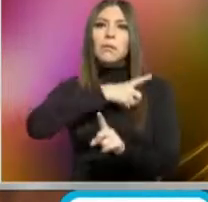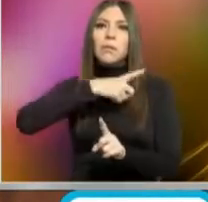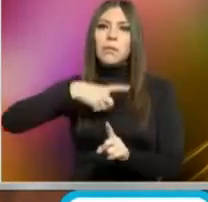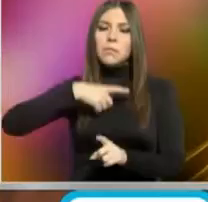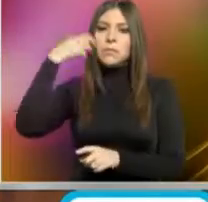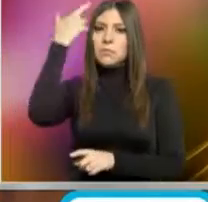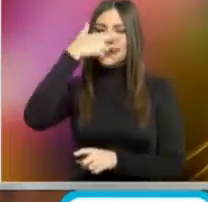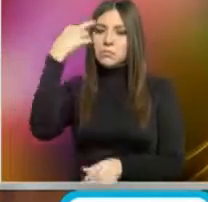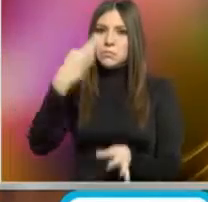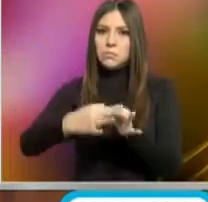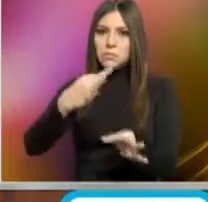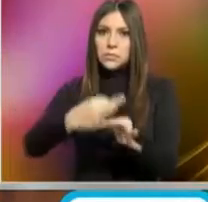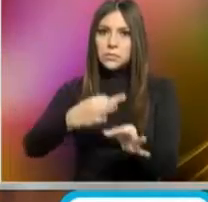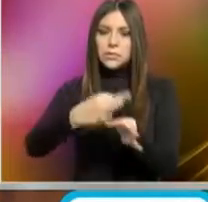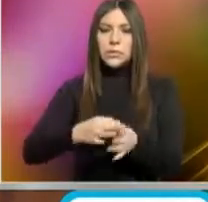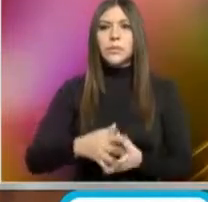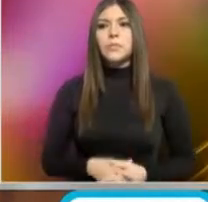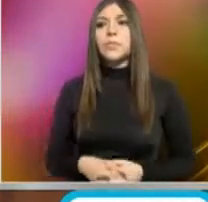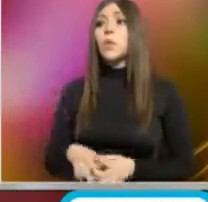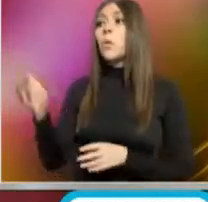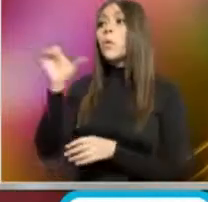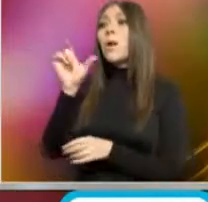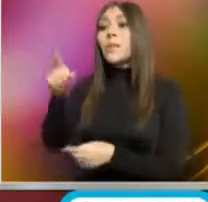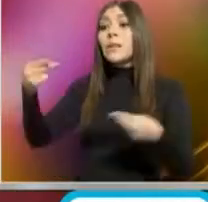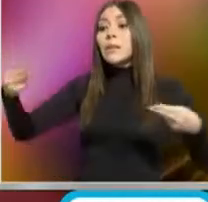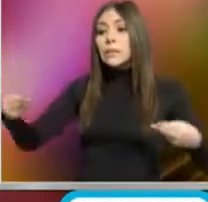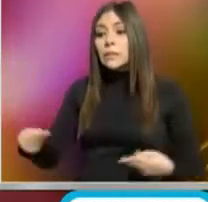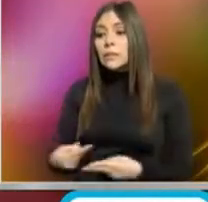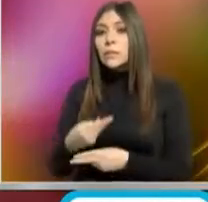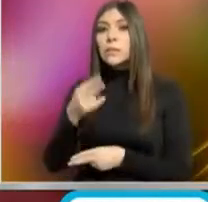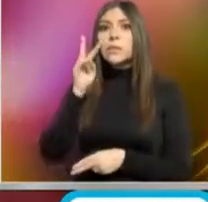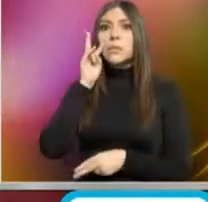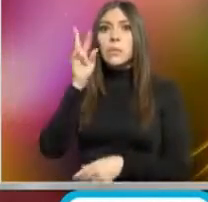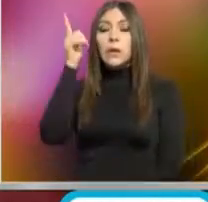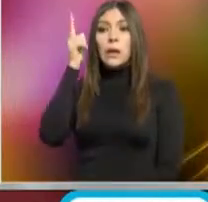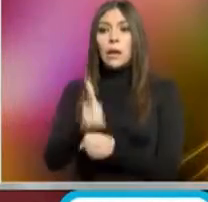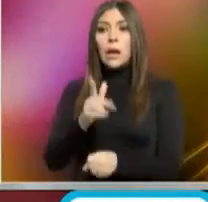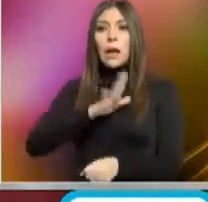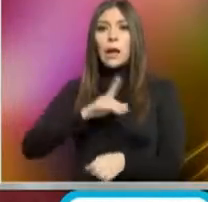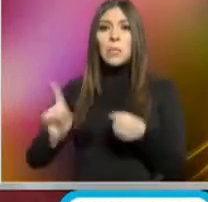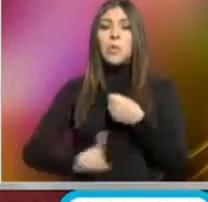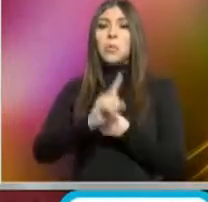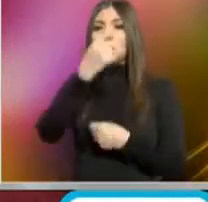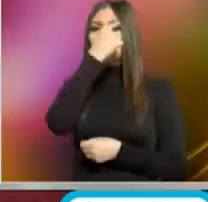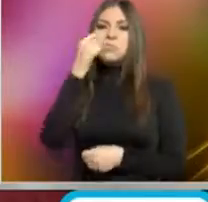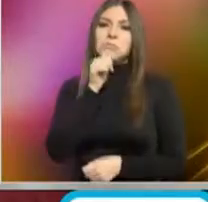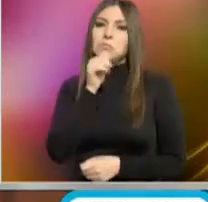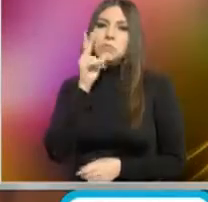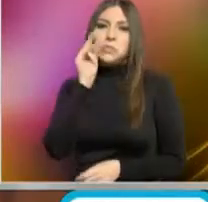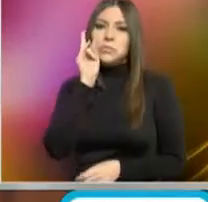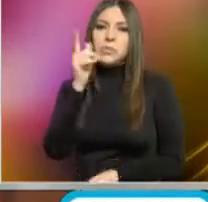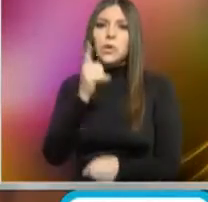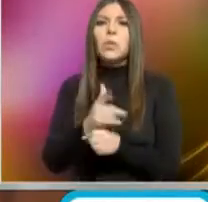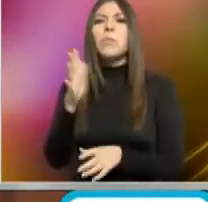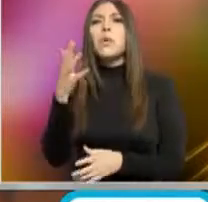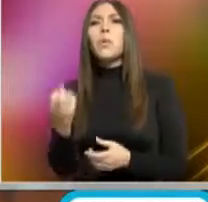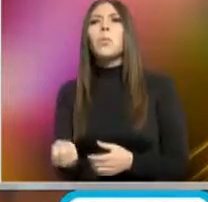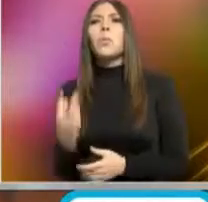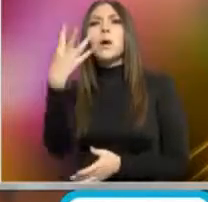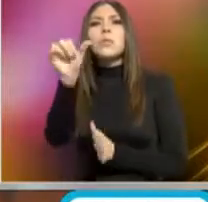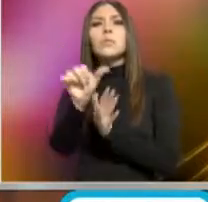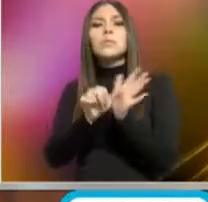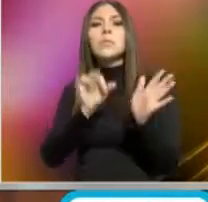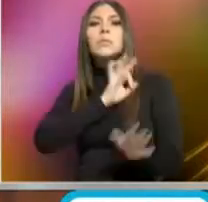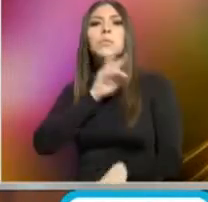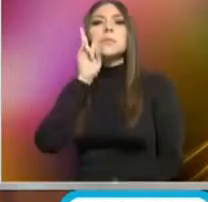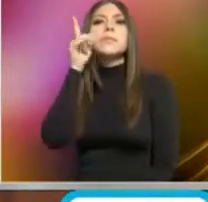el nacimiento no podemos tampoco detectar si viene el bebé con algún problema ocular. ¿A los cuántos meses se puede